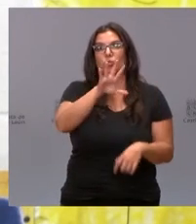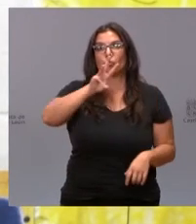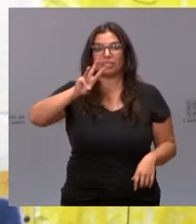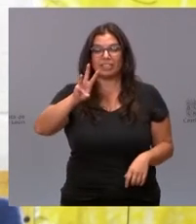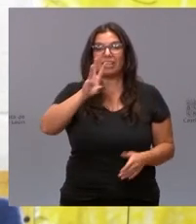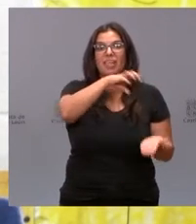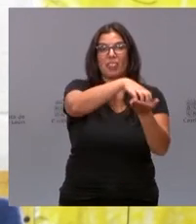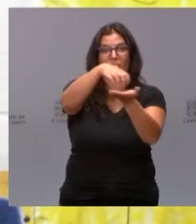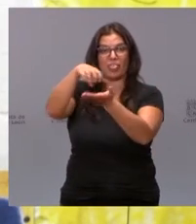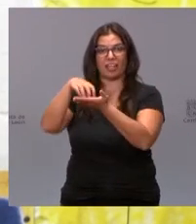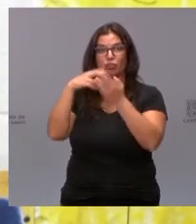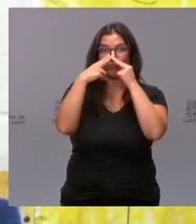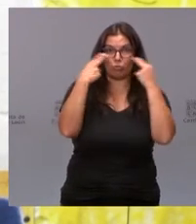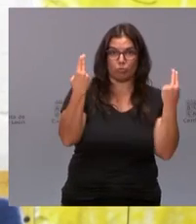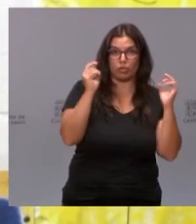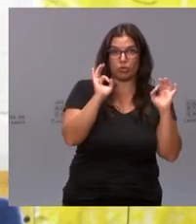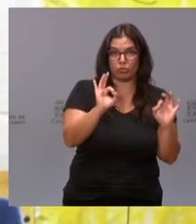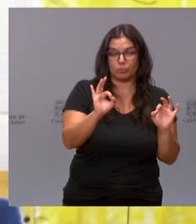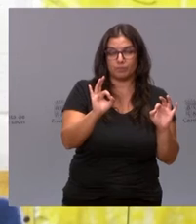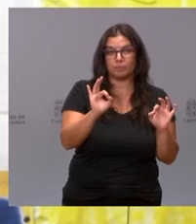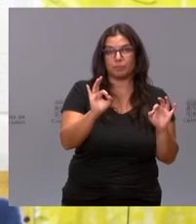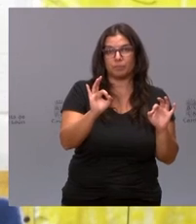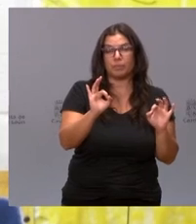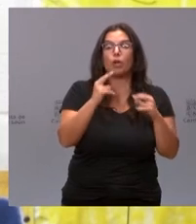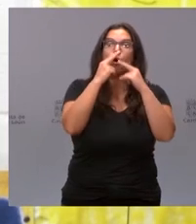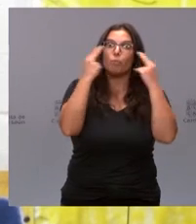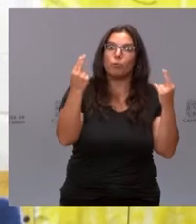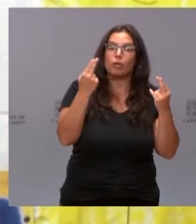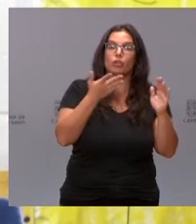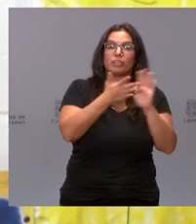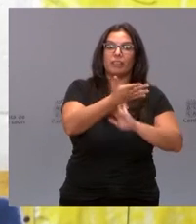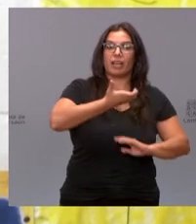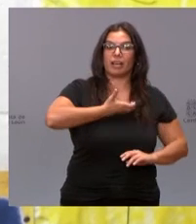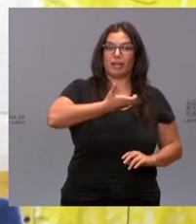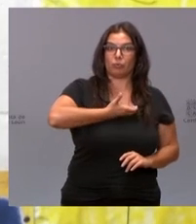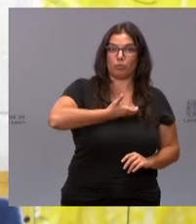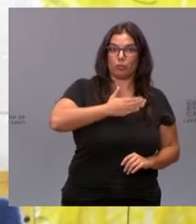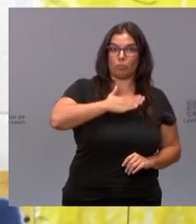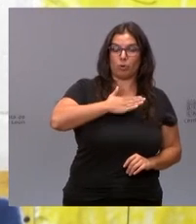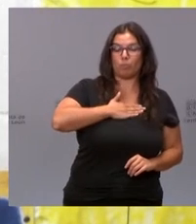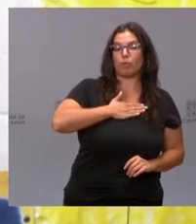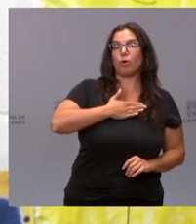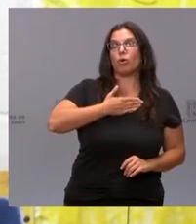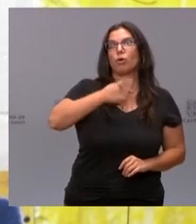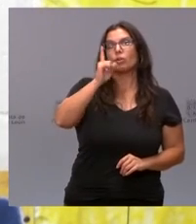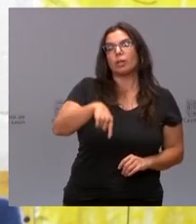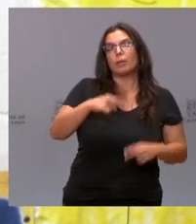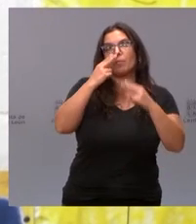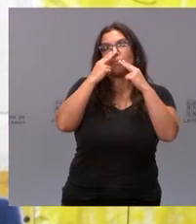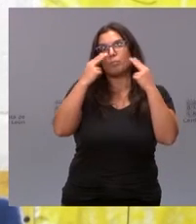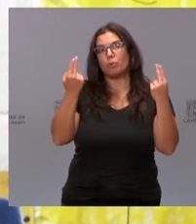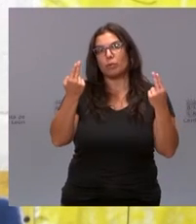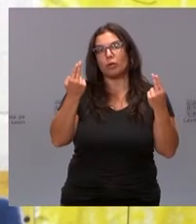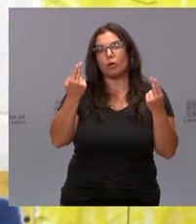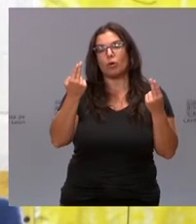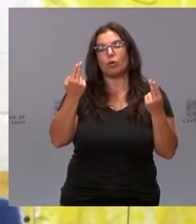653 centros públicos, públicos de carácter municipal y públicos de